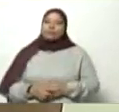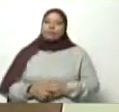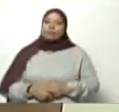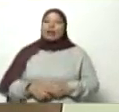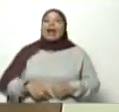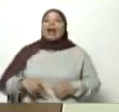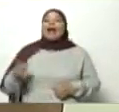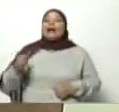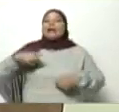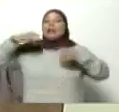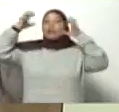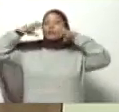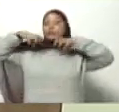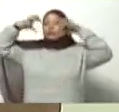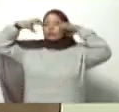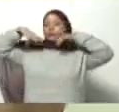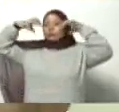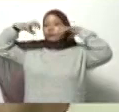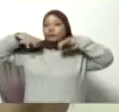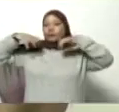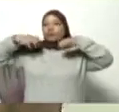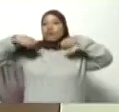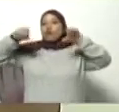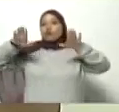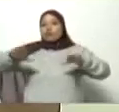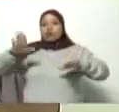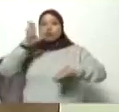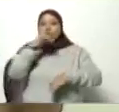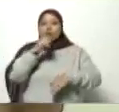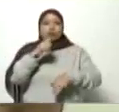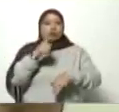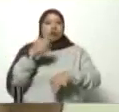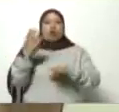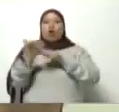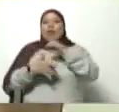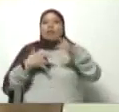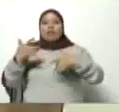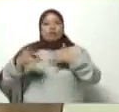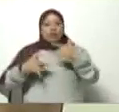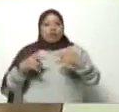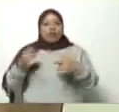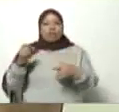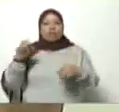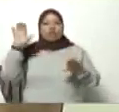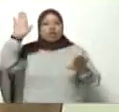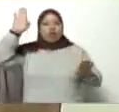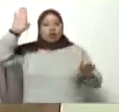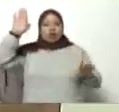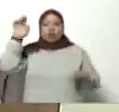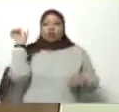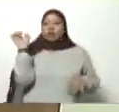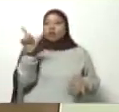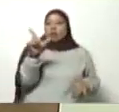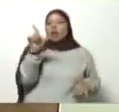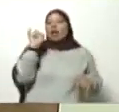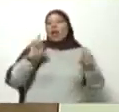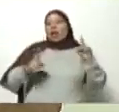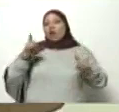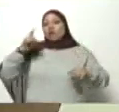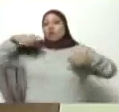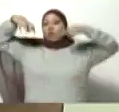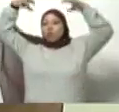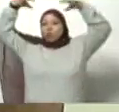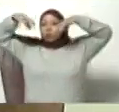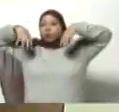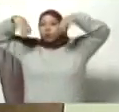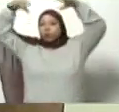climáticas, pues. Pero no se suspendió ningún acto. Todos los actos se hicieron, a pesar de que algunos nos cayó un palo de agua. Mire qué pueblo